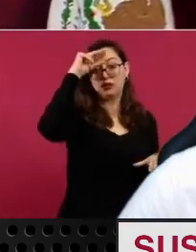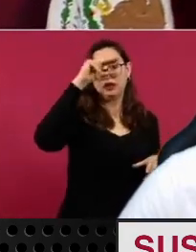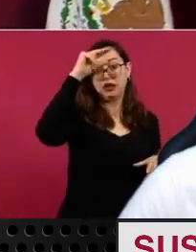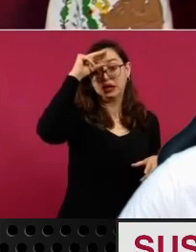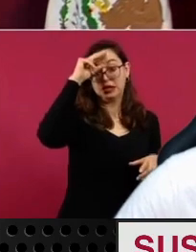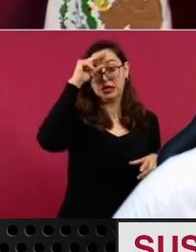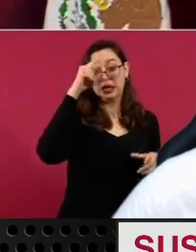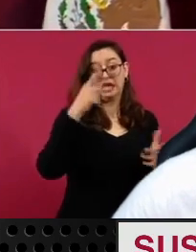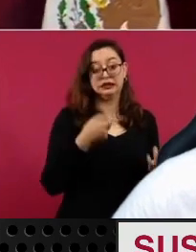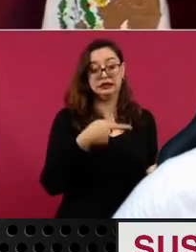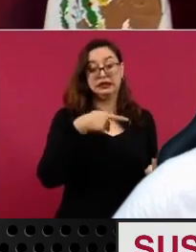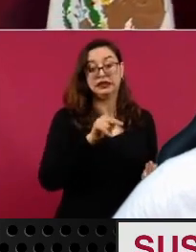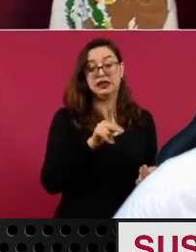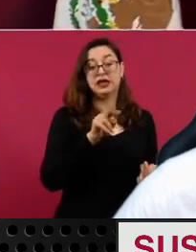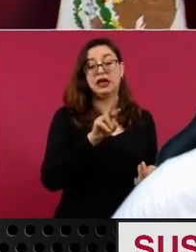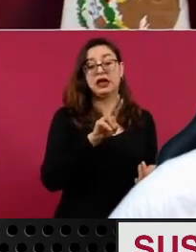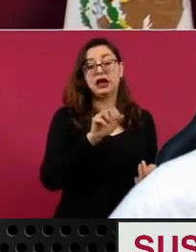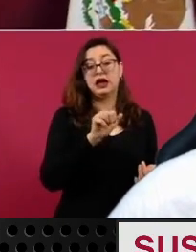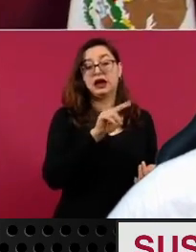unirse